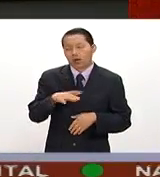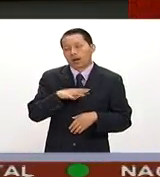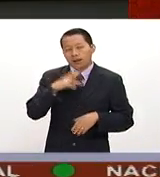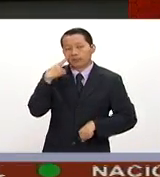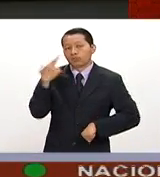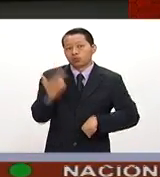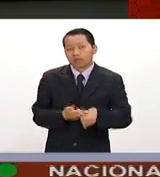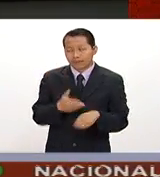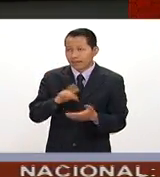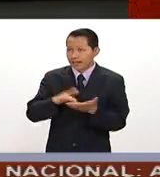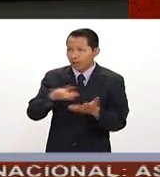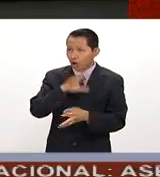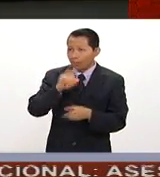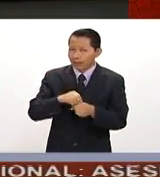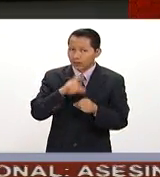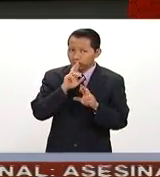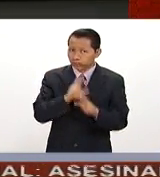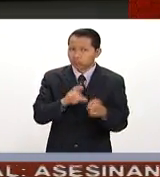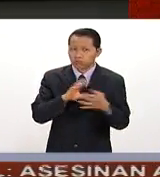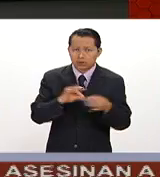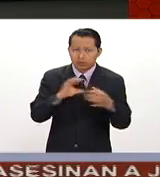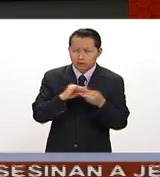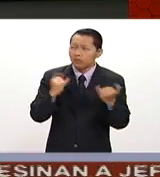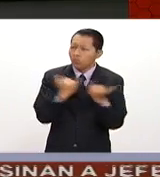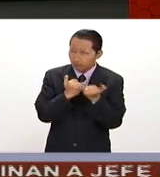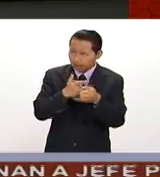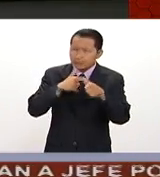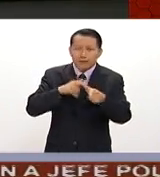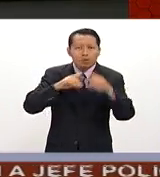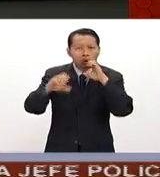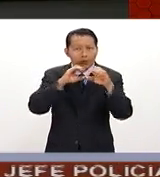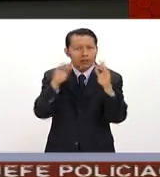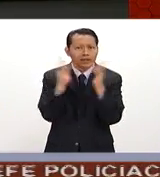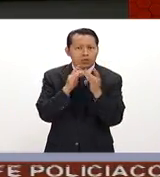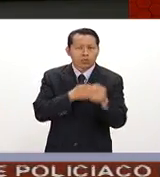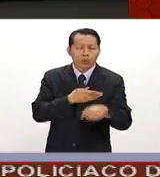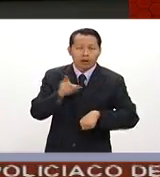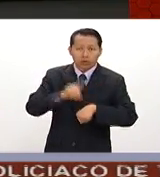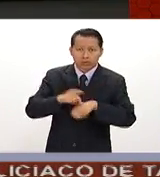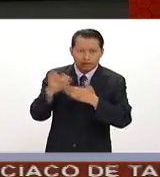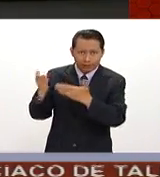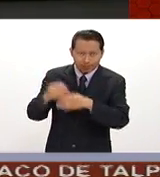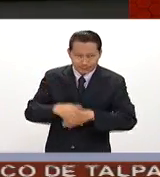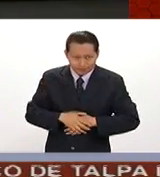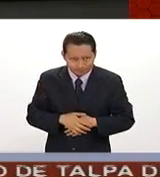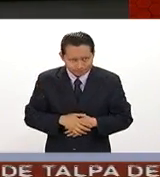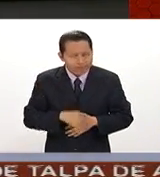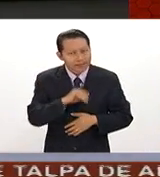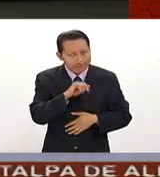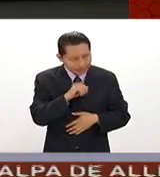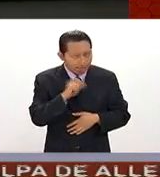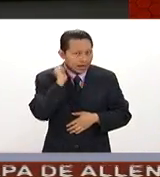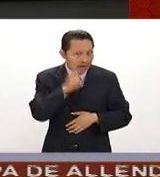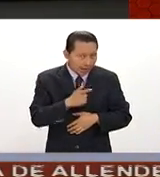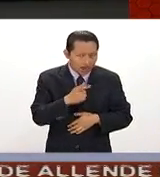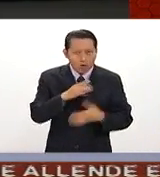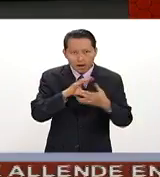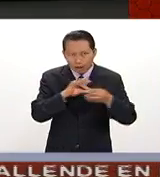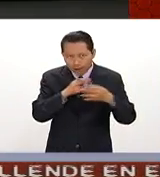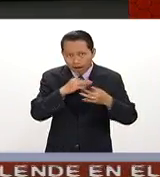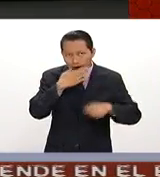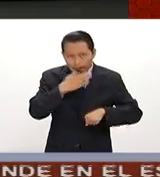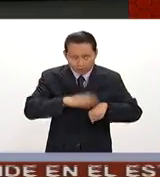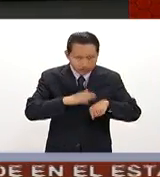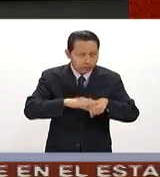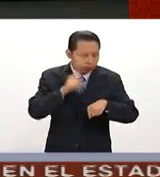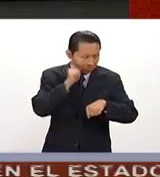reporte completo y por supuesto nos mantenemos en constante comunicación. Muy buenos días. Efectivamente, cualquier situación que suceda aquí en